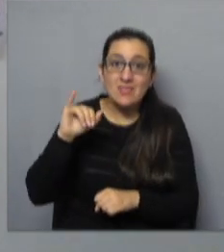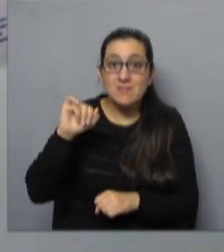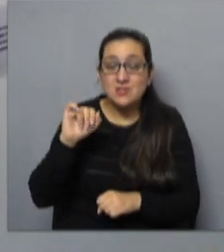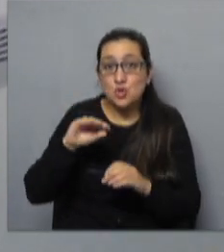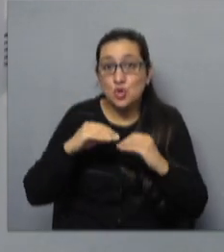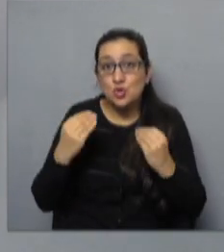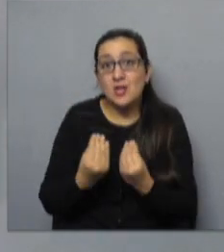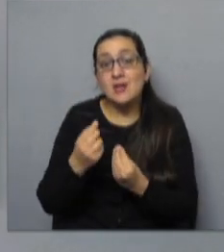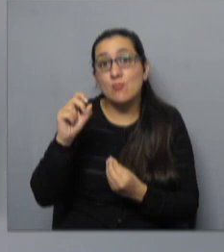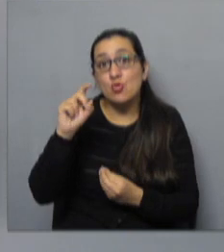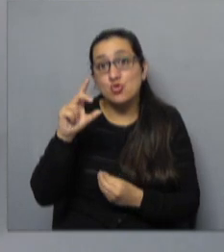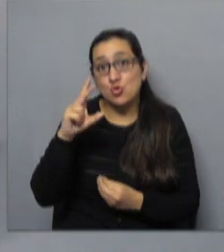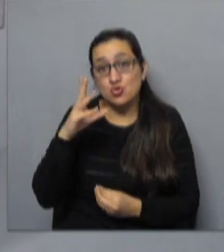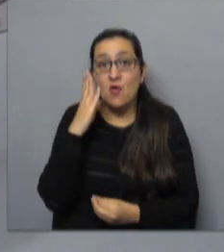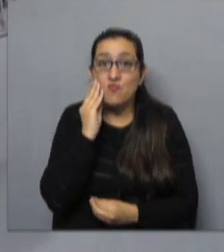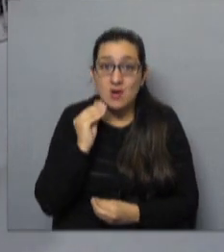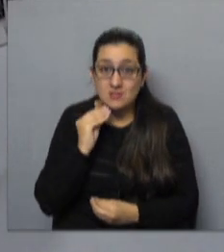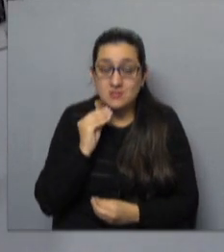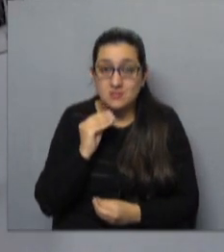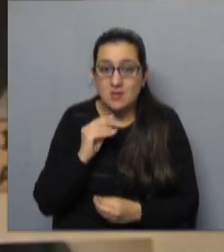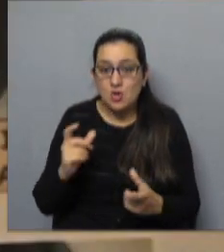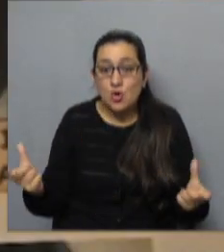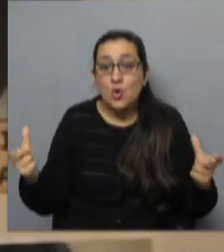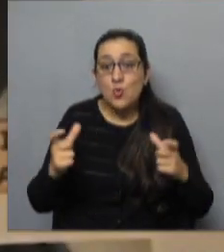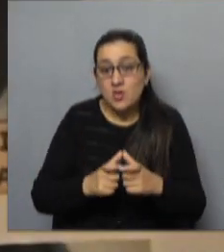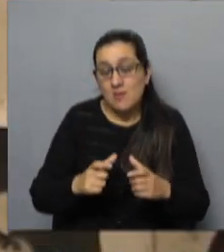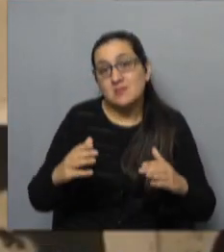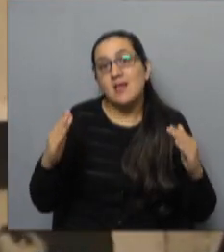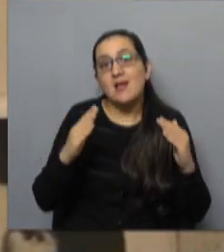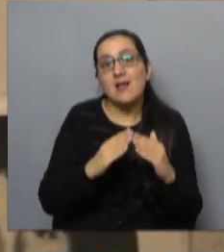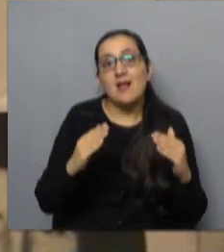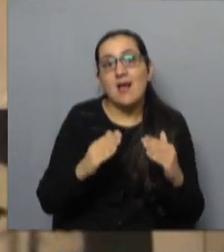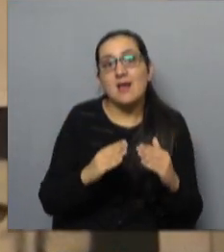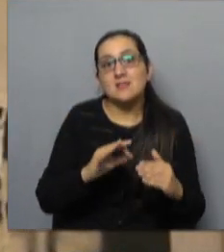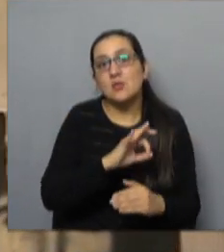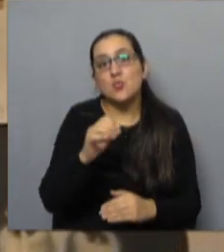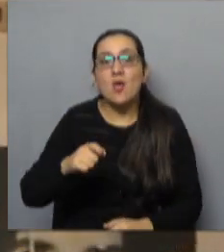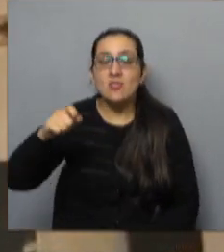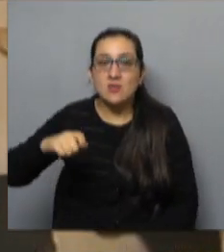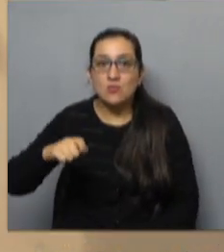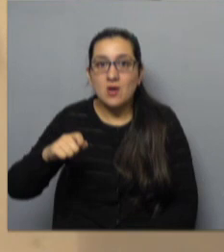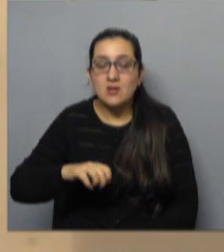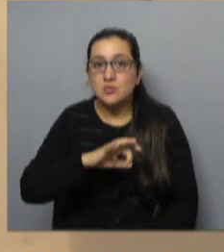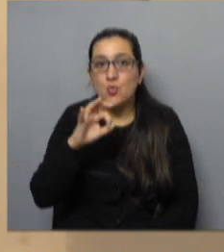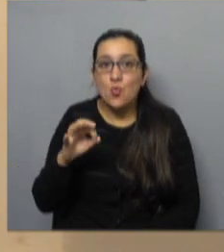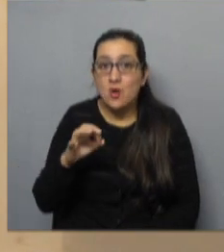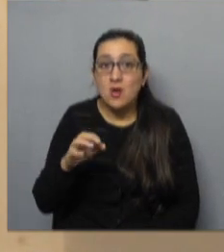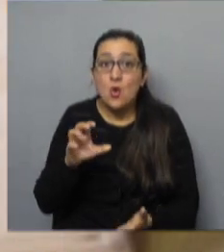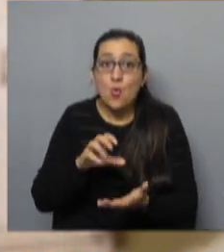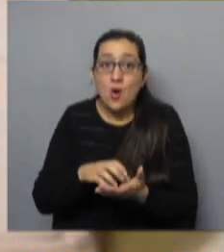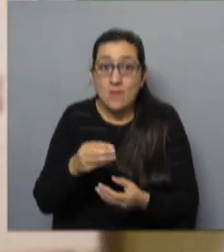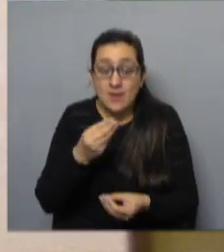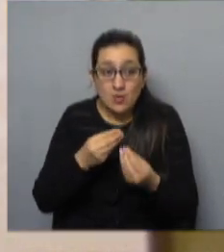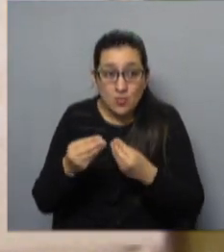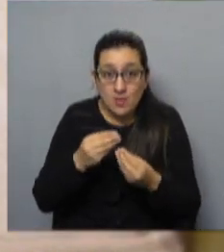12. Empezamos a reunirnos en nuestras casas, en tribunales, en confiterías,